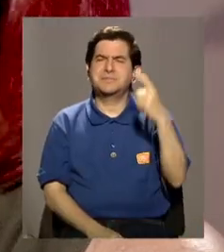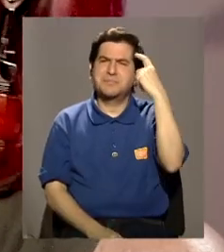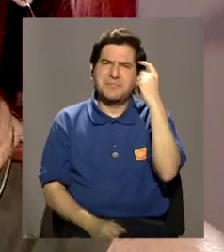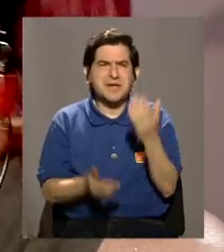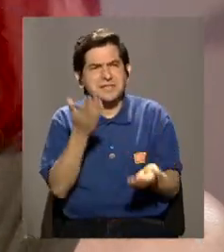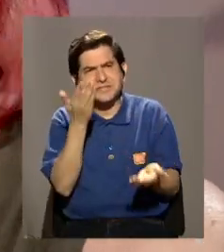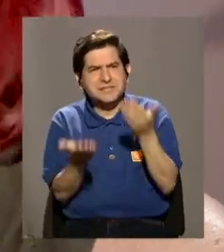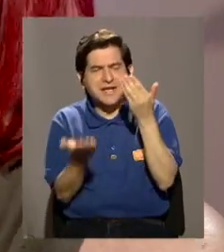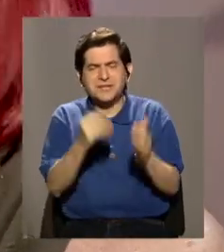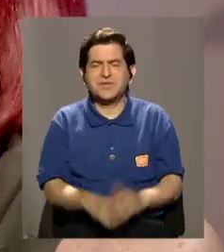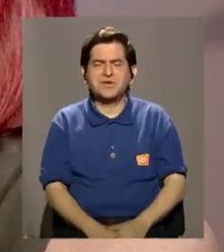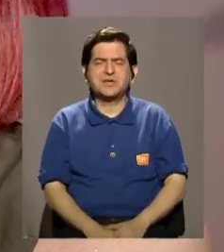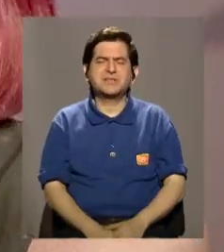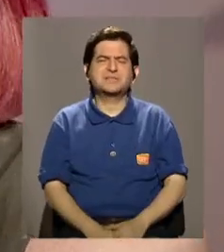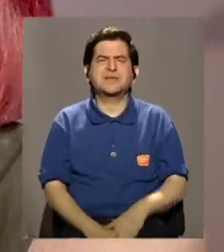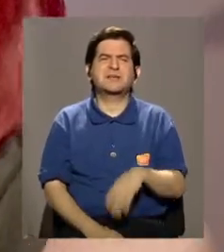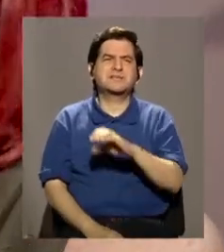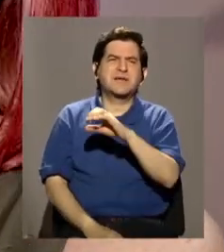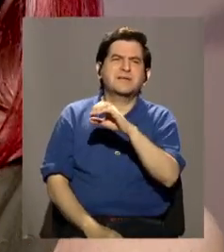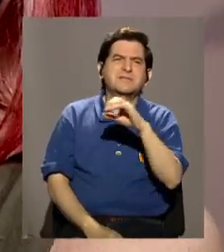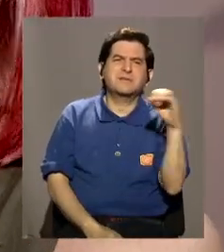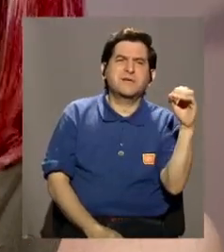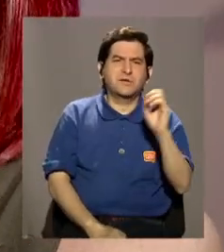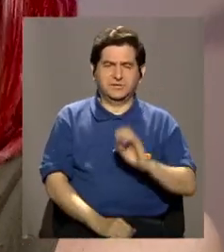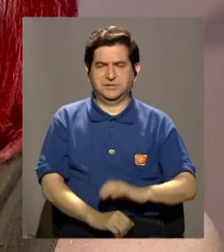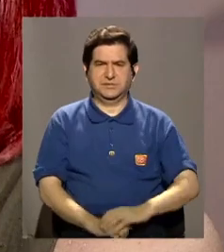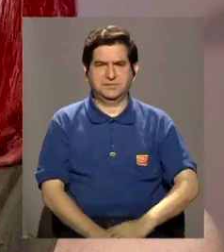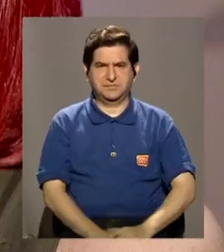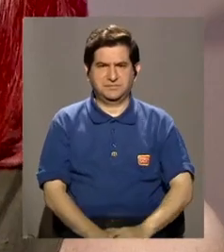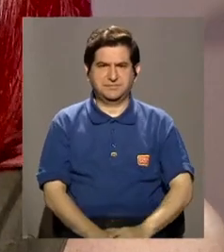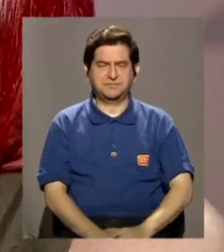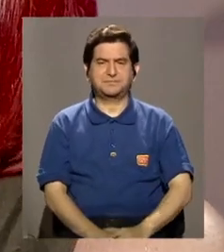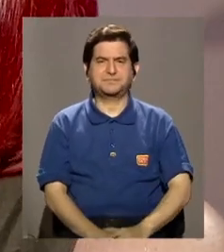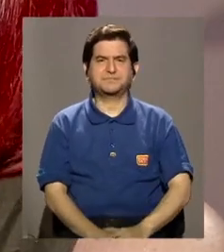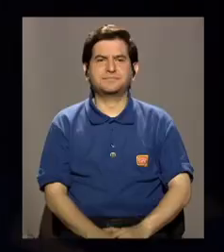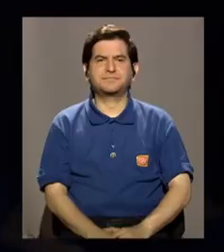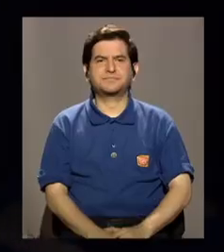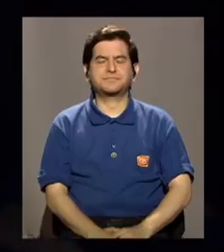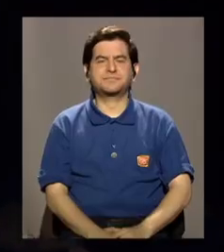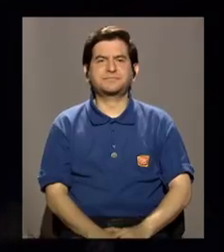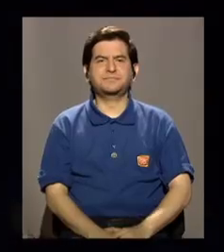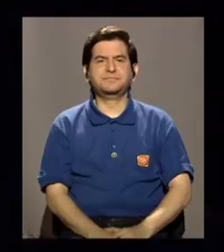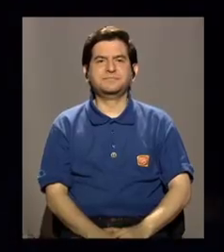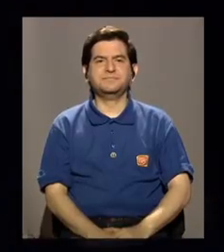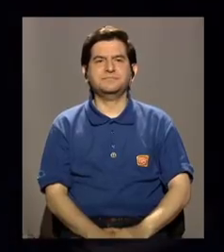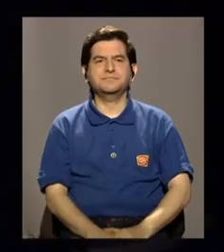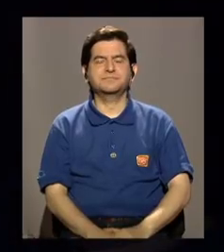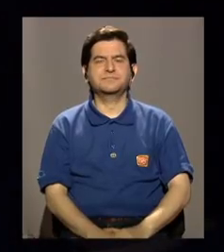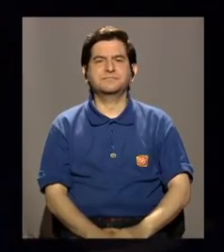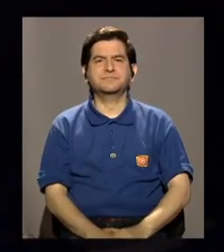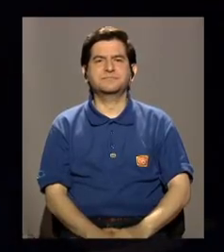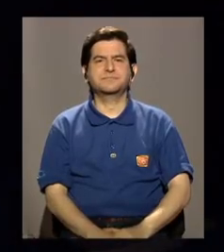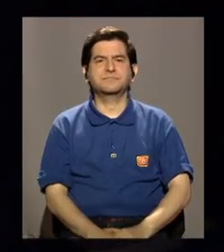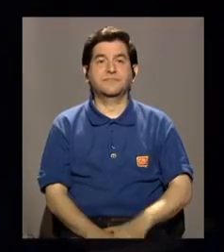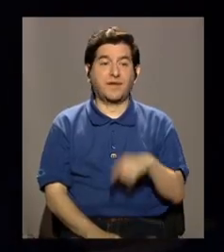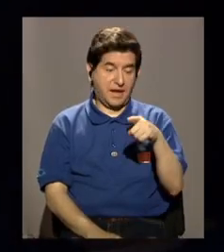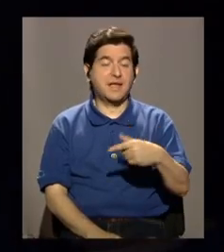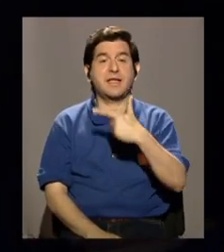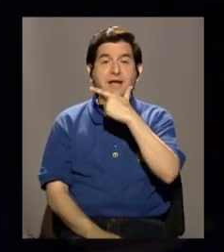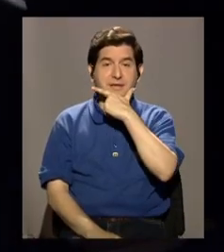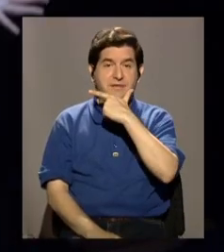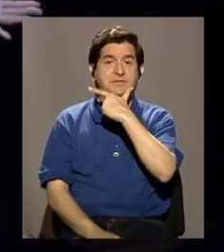que es tirando occidente por ahí que es lesbiana